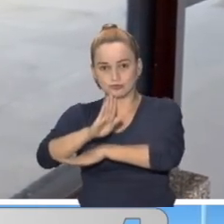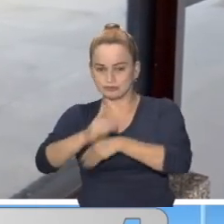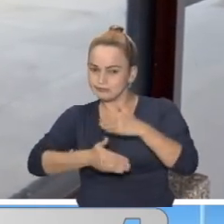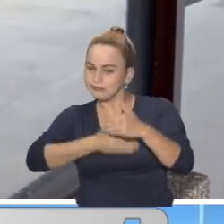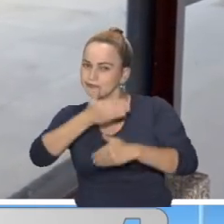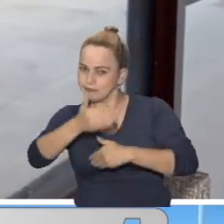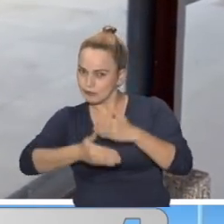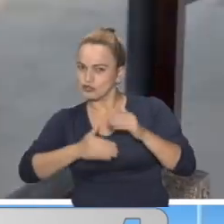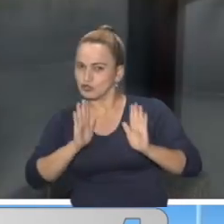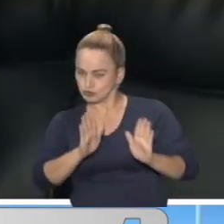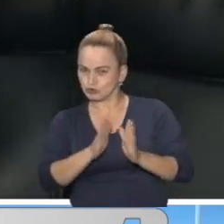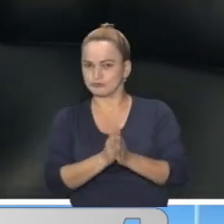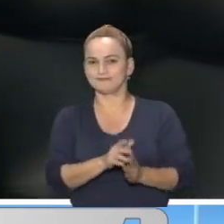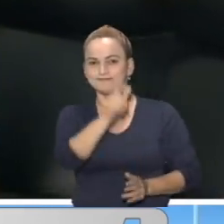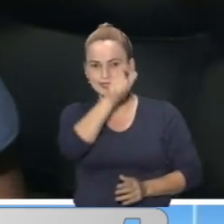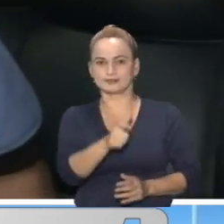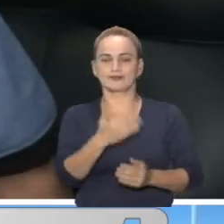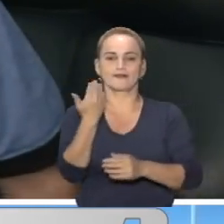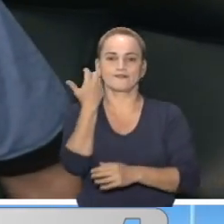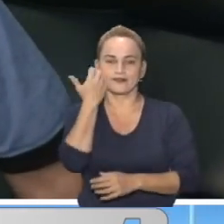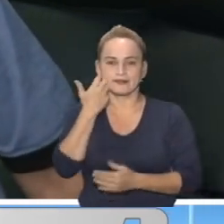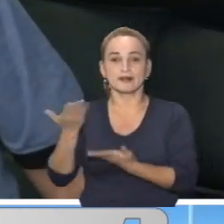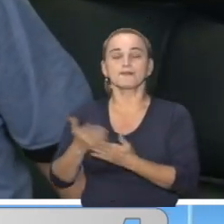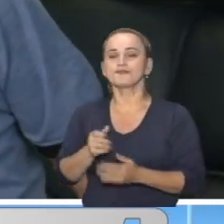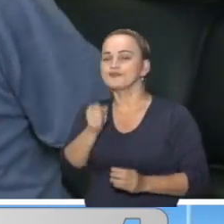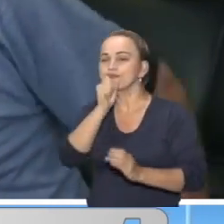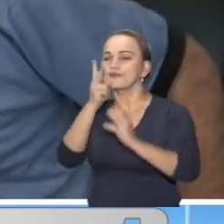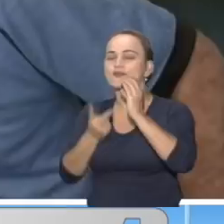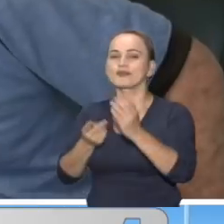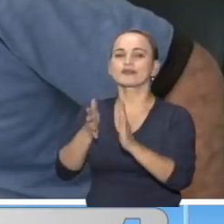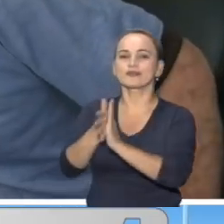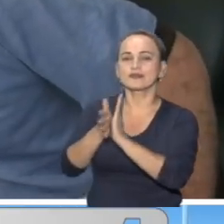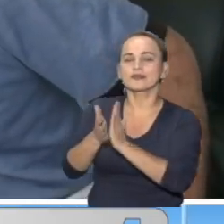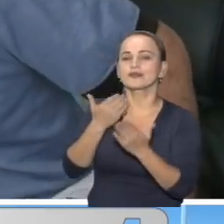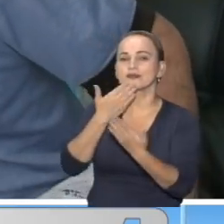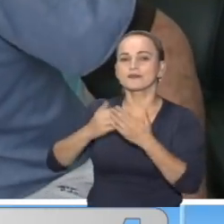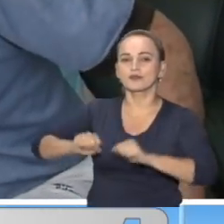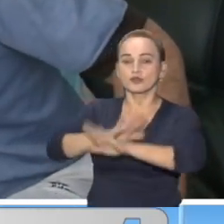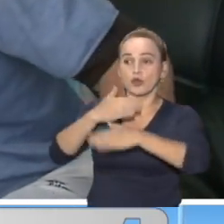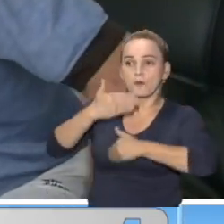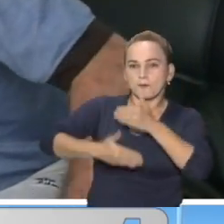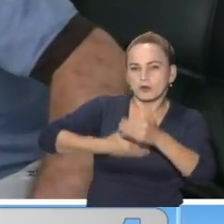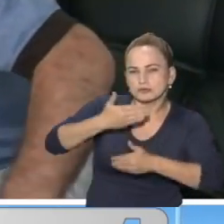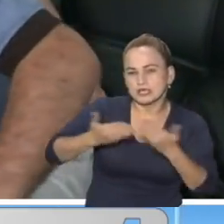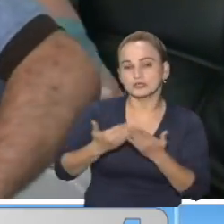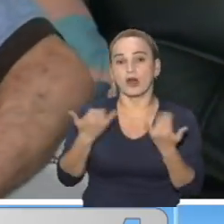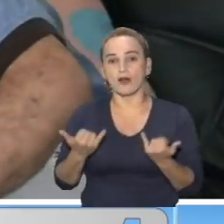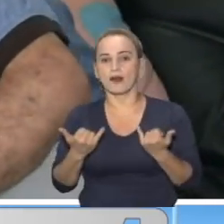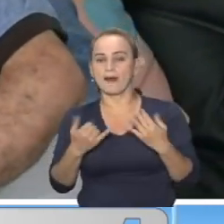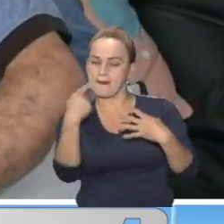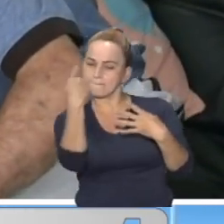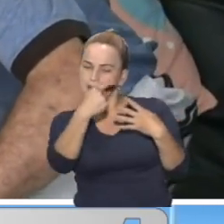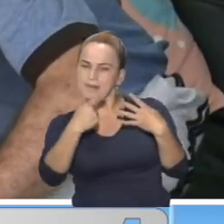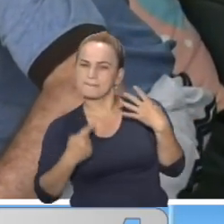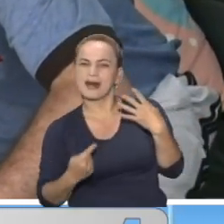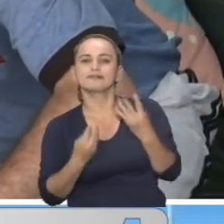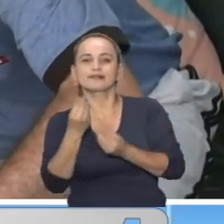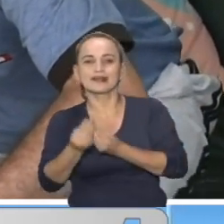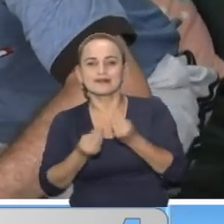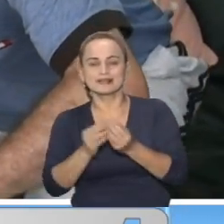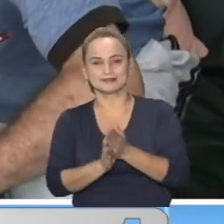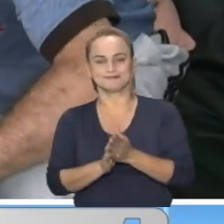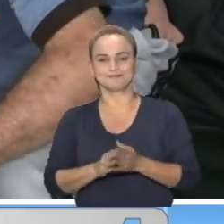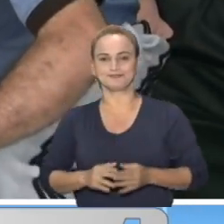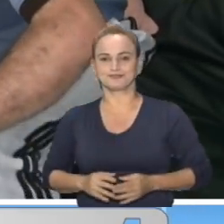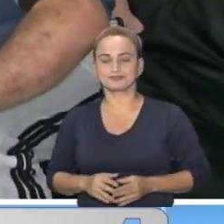este paciente. Abogado, bienvenido a Noticentro 1 CMI. ¿En qué va el proceso y cuáles son los pasos que está siguiendo en estos momentos este